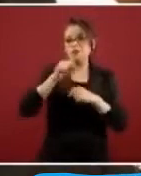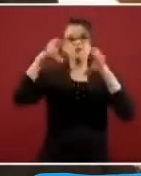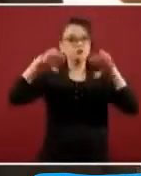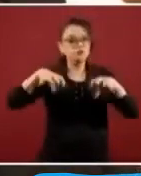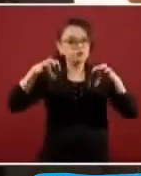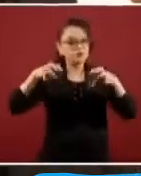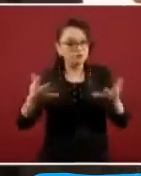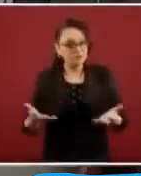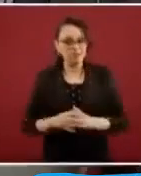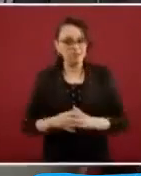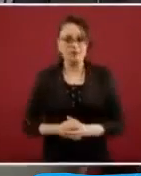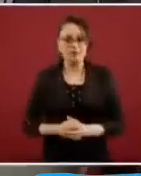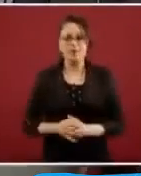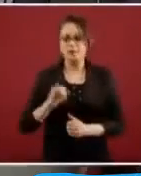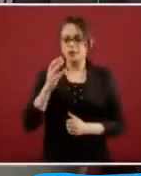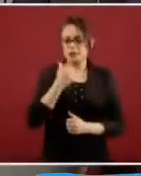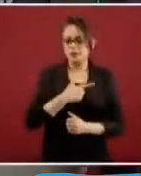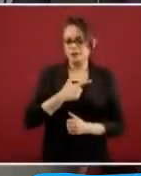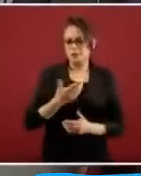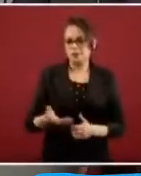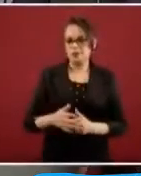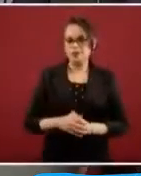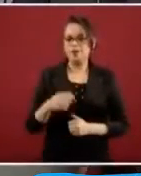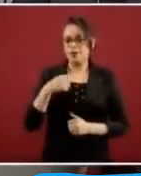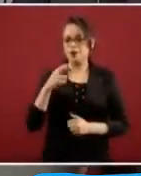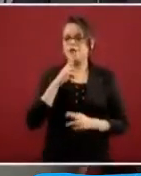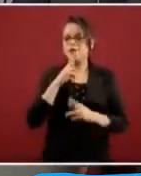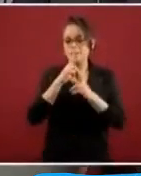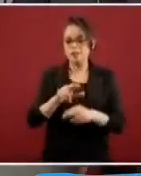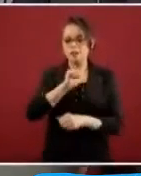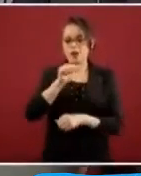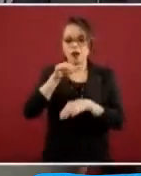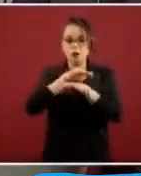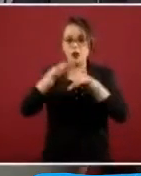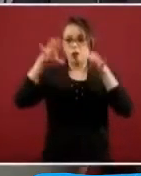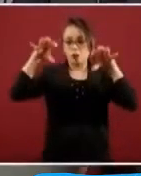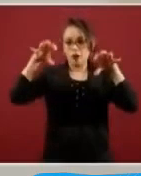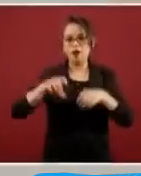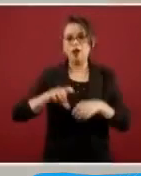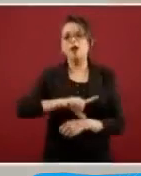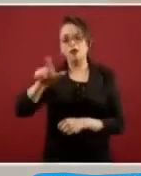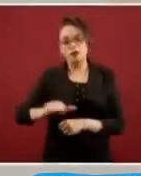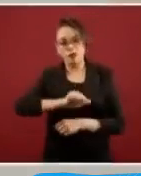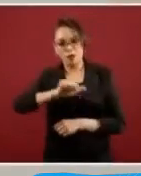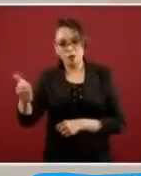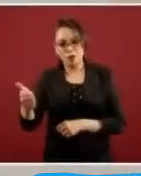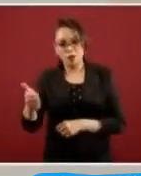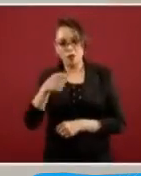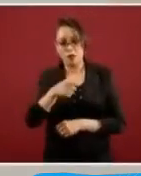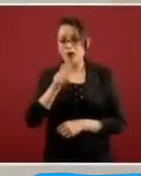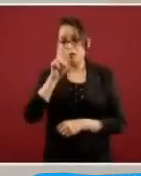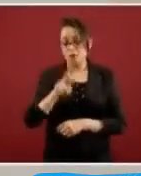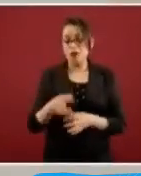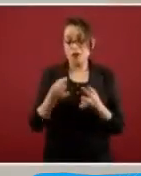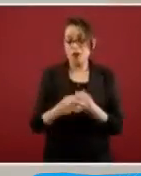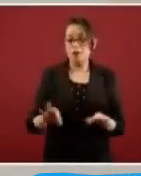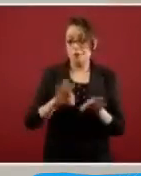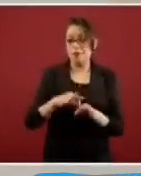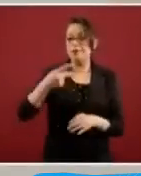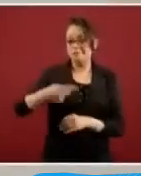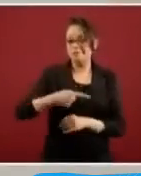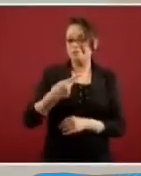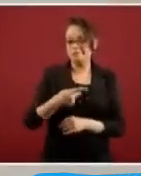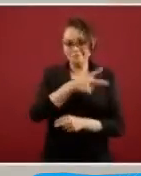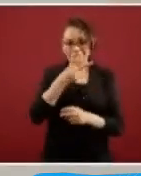gusto. Contesto primero la de las lluvias y luego la otra, que le agradezco que haga esa muy importante pregunta. Sobre las